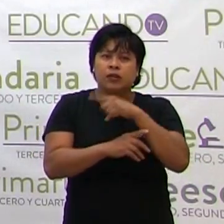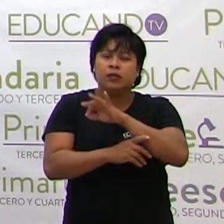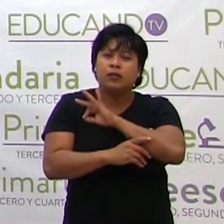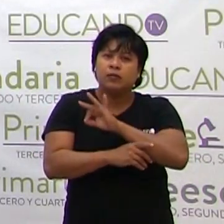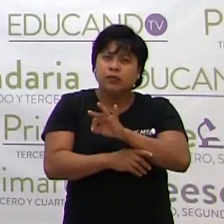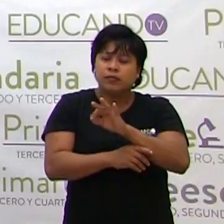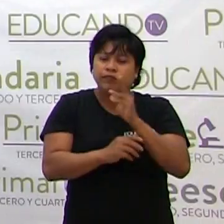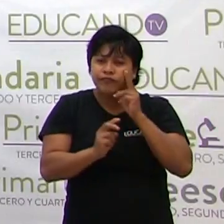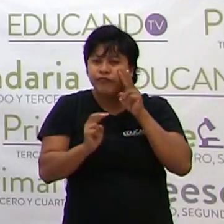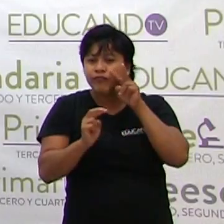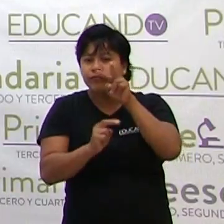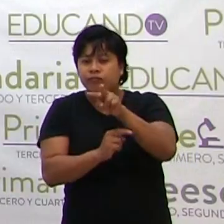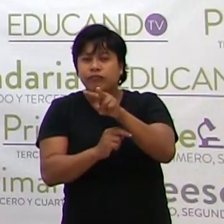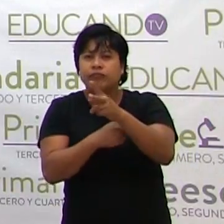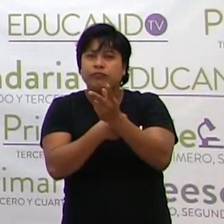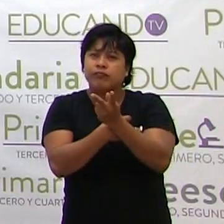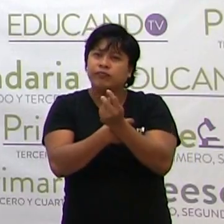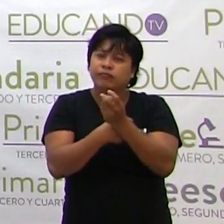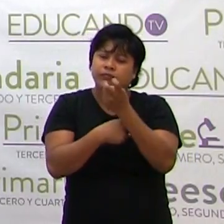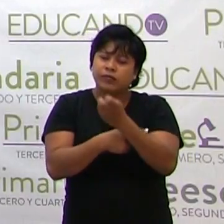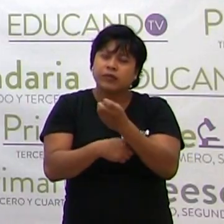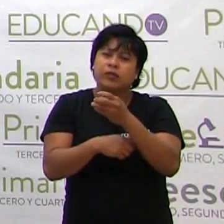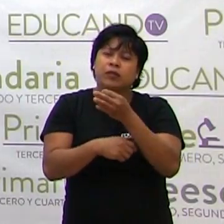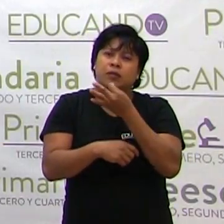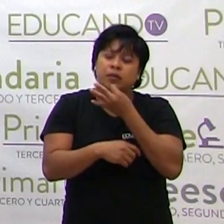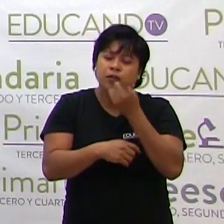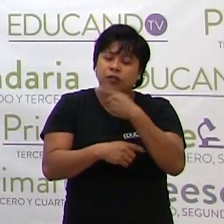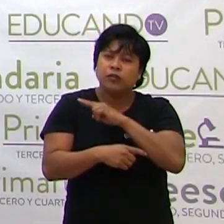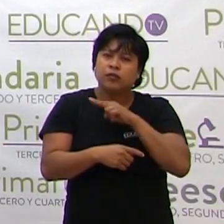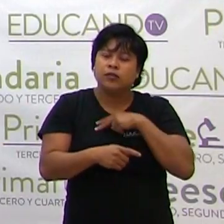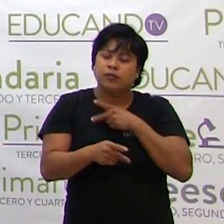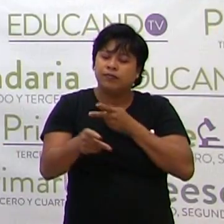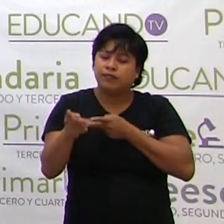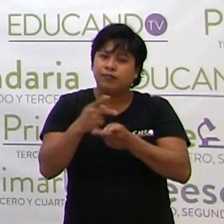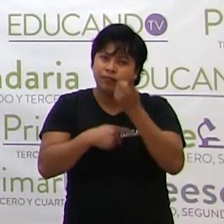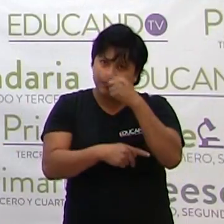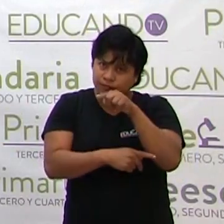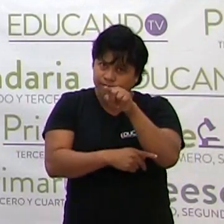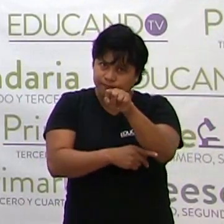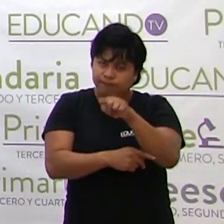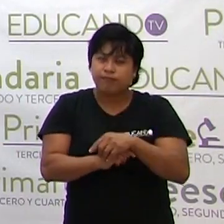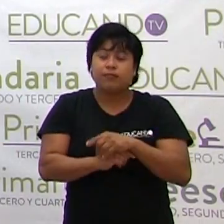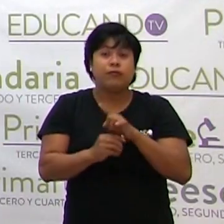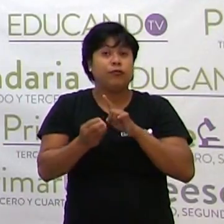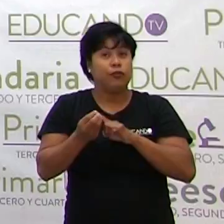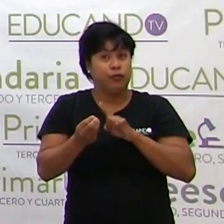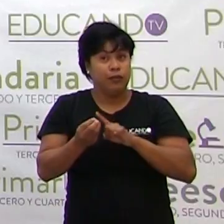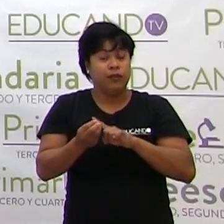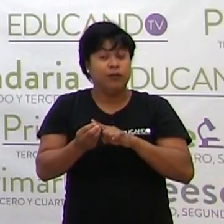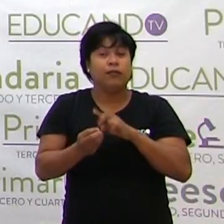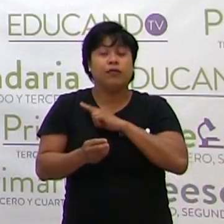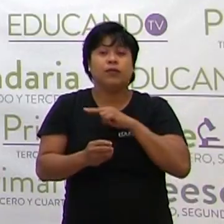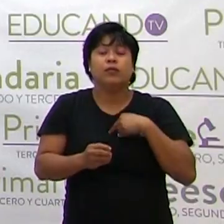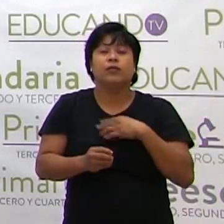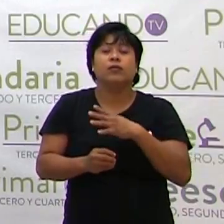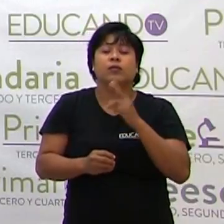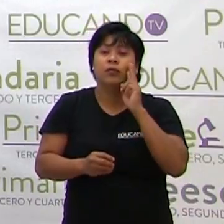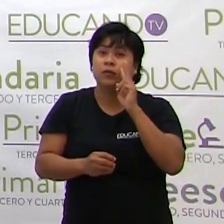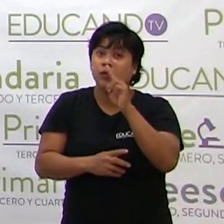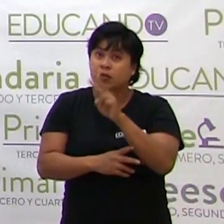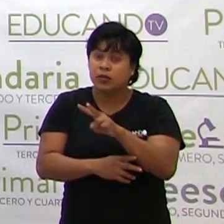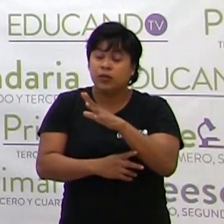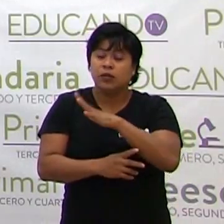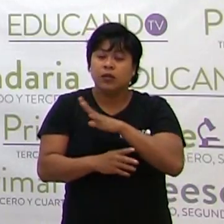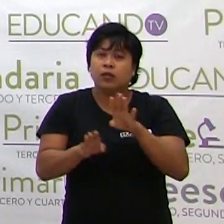juntos puedan observar estos minutos que hemos preparado para ti, donde hemos tratado